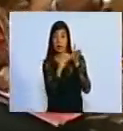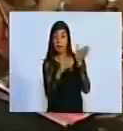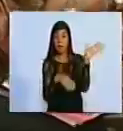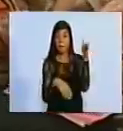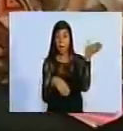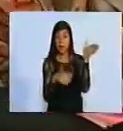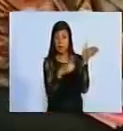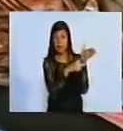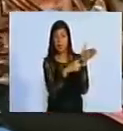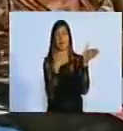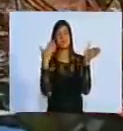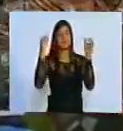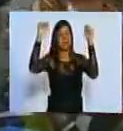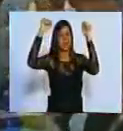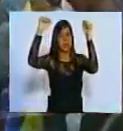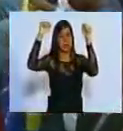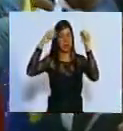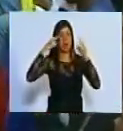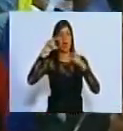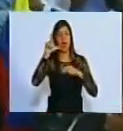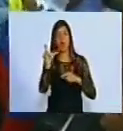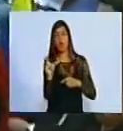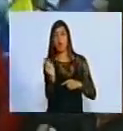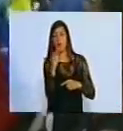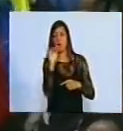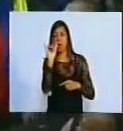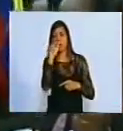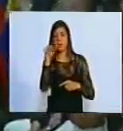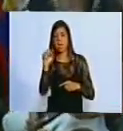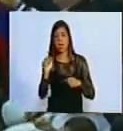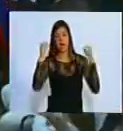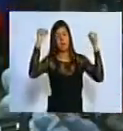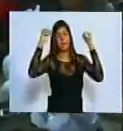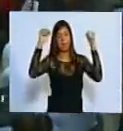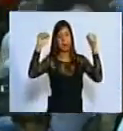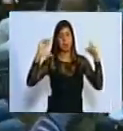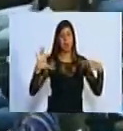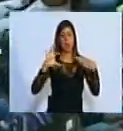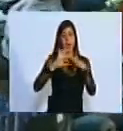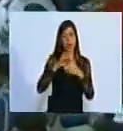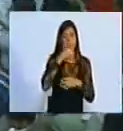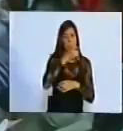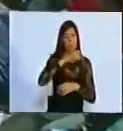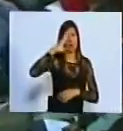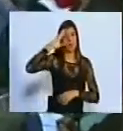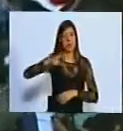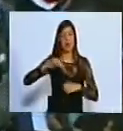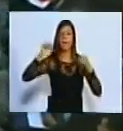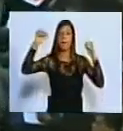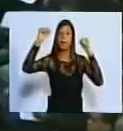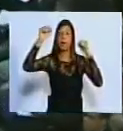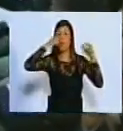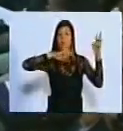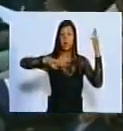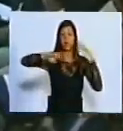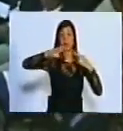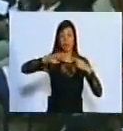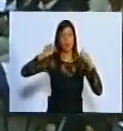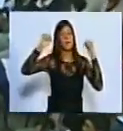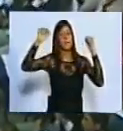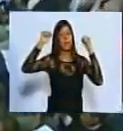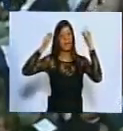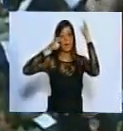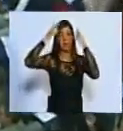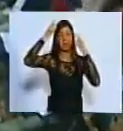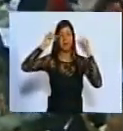¡Viva Guayana! ¡Viva la Unión Cívico-Militar! ¡Viva la Revolución Bolivariana! ¡Viva Chávez y viva